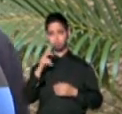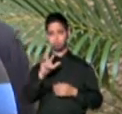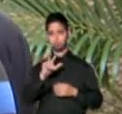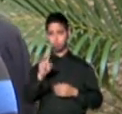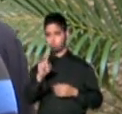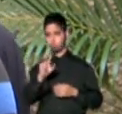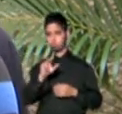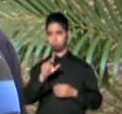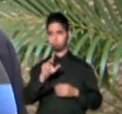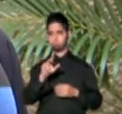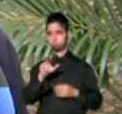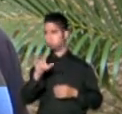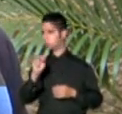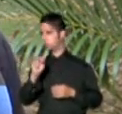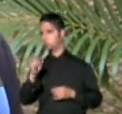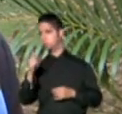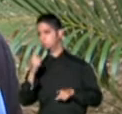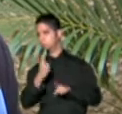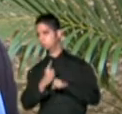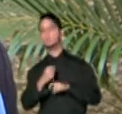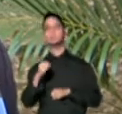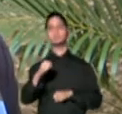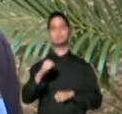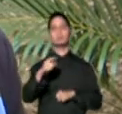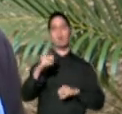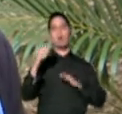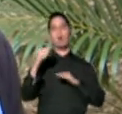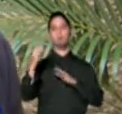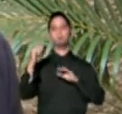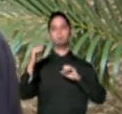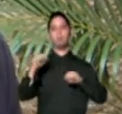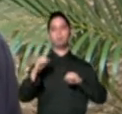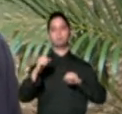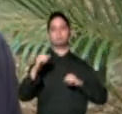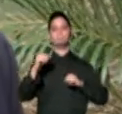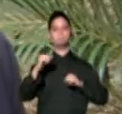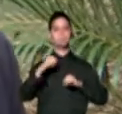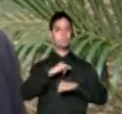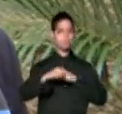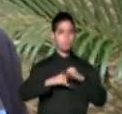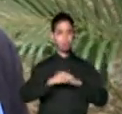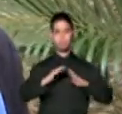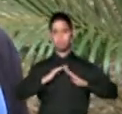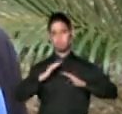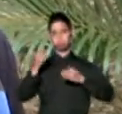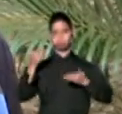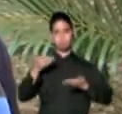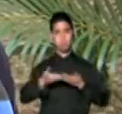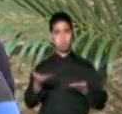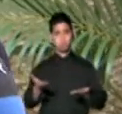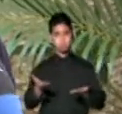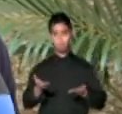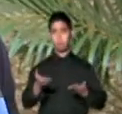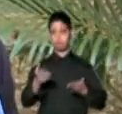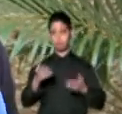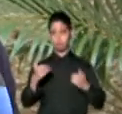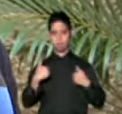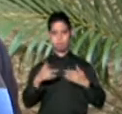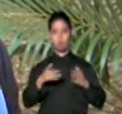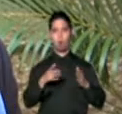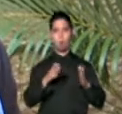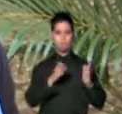30, ¿verdad? Esperamos ya recibirlos y ya todo listo en Coamo, ya ruta